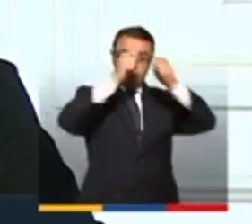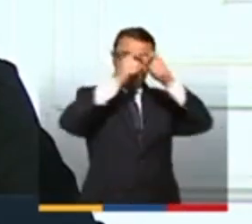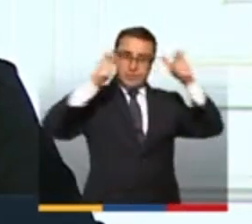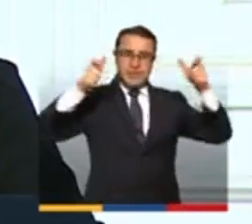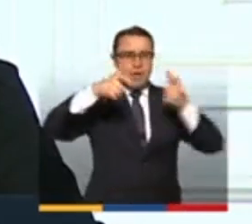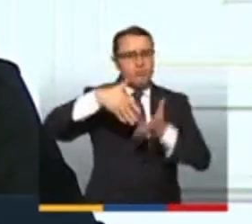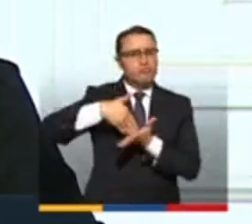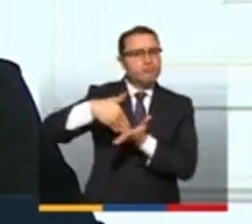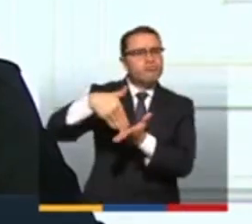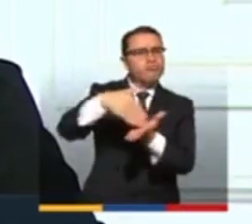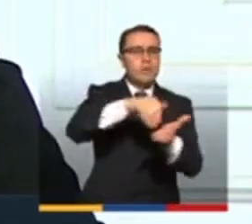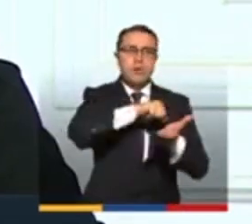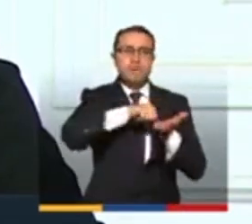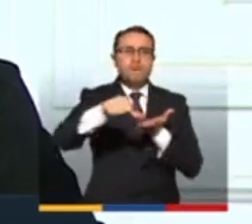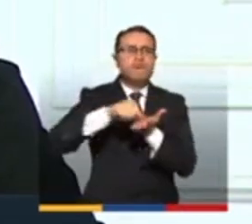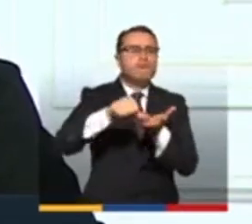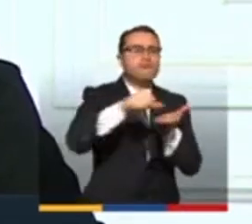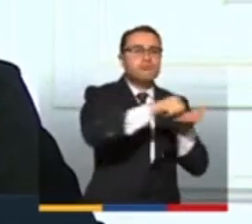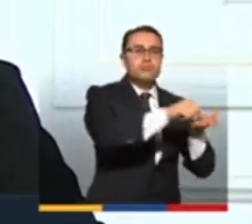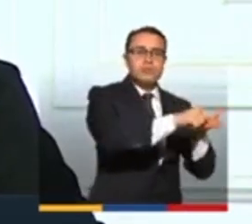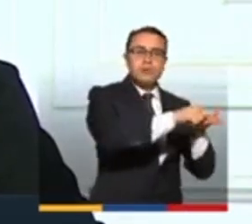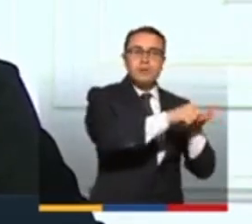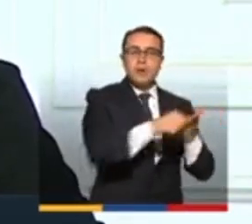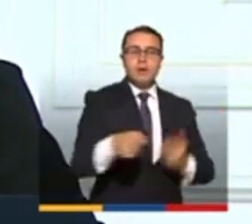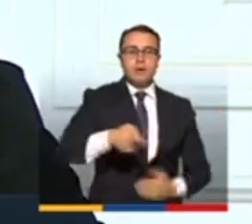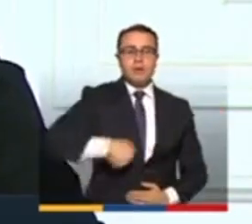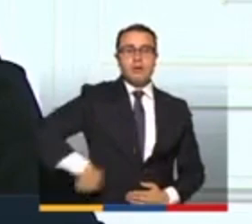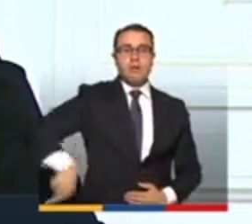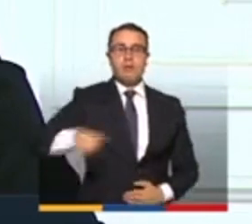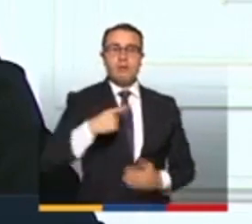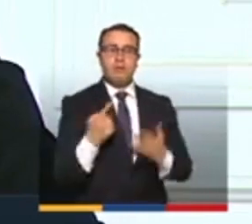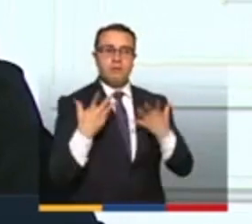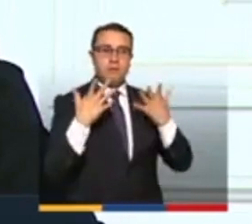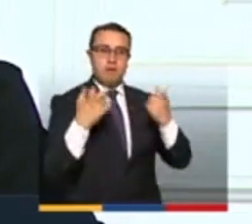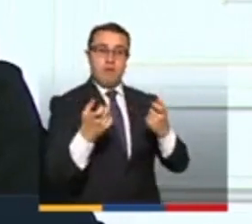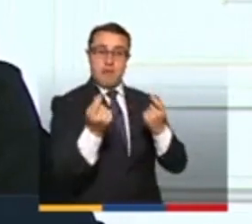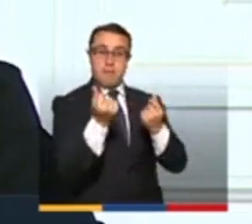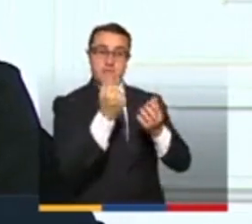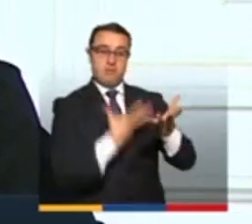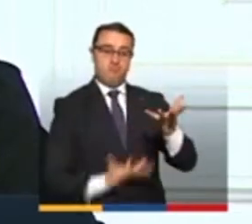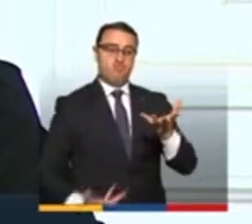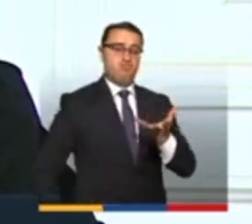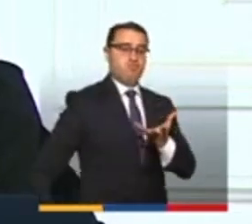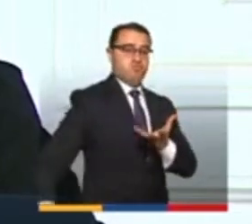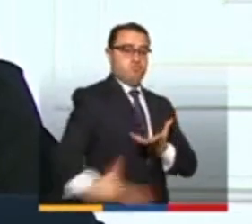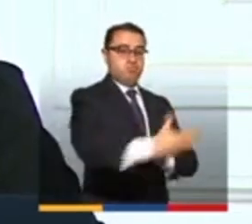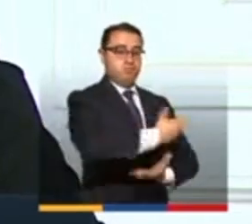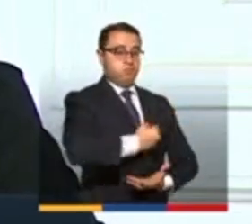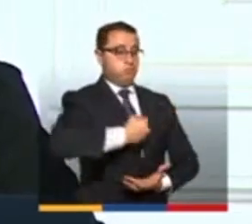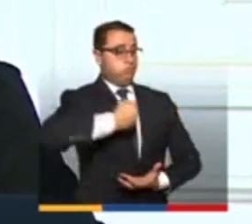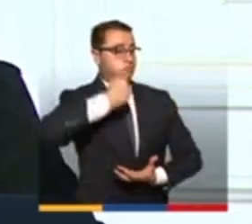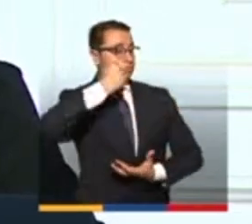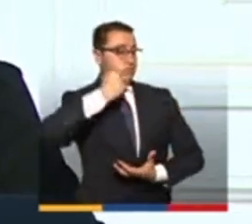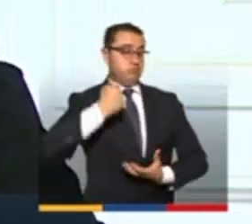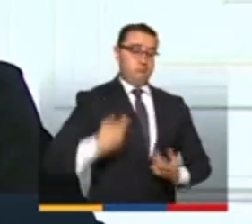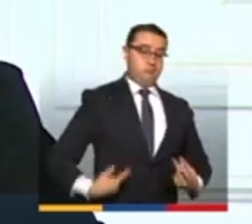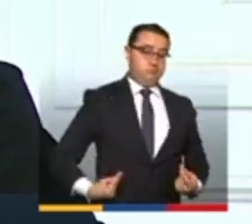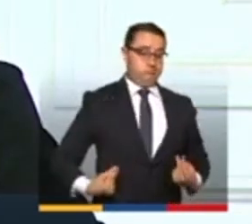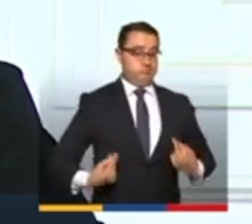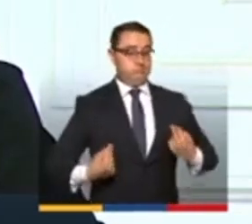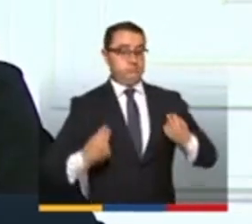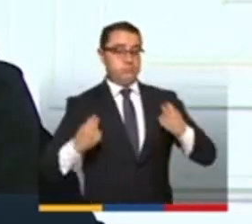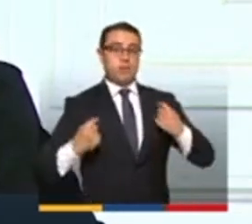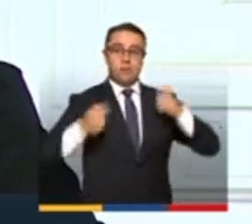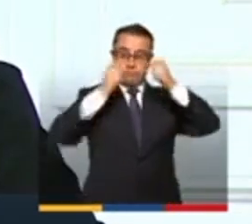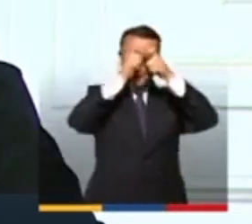del gasto en compras, un mecanismo de concentración de la riqueza y de privilegios que el